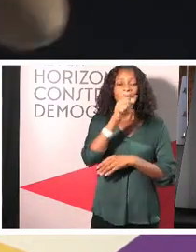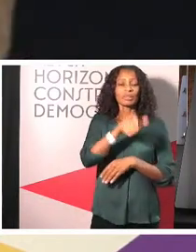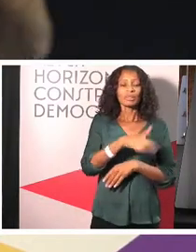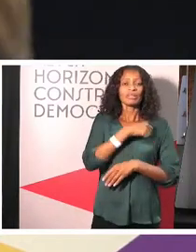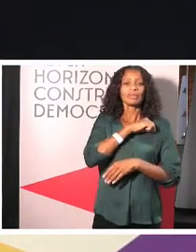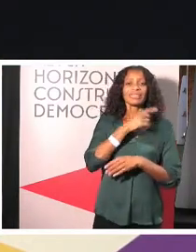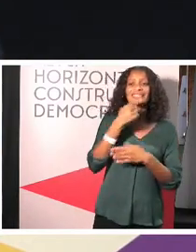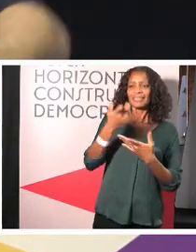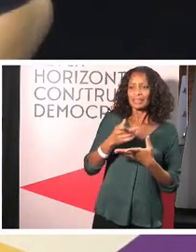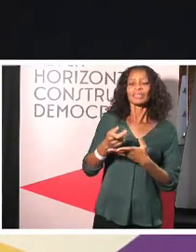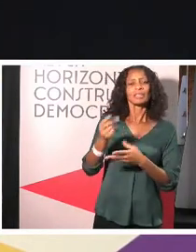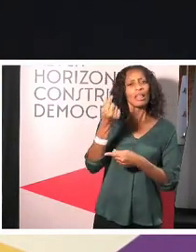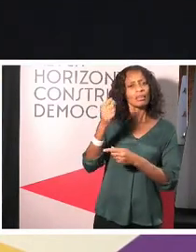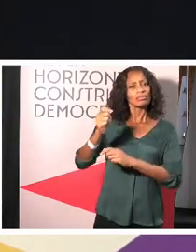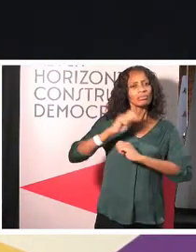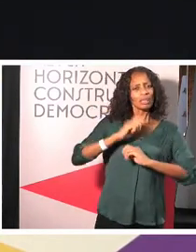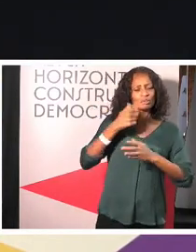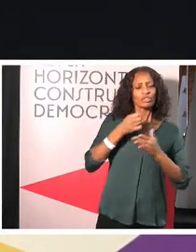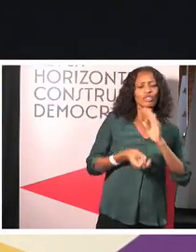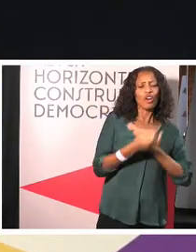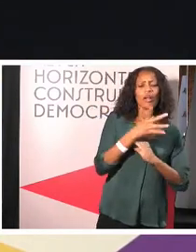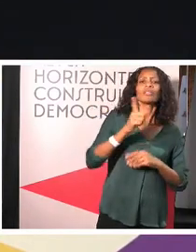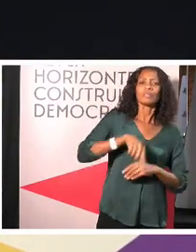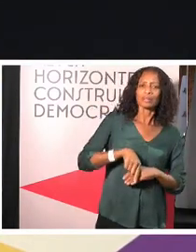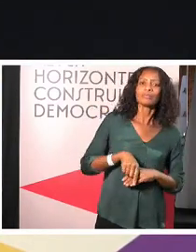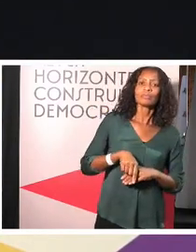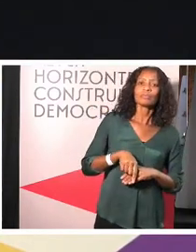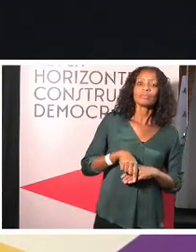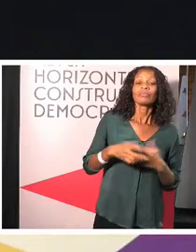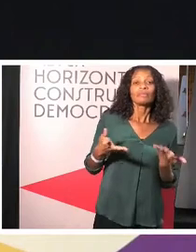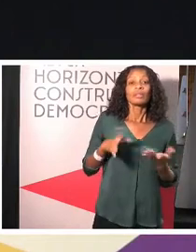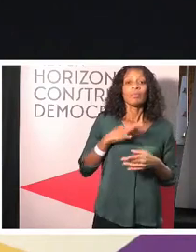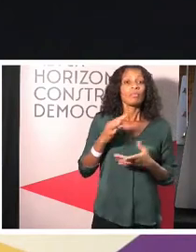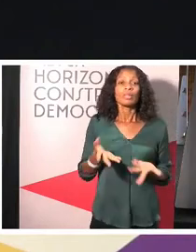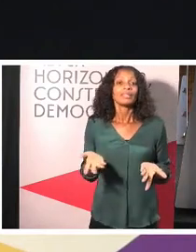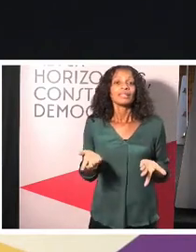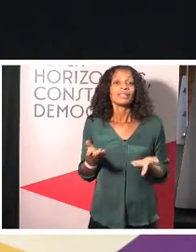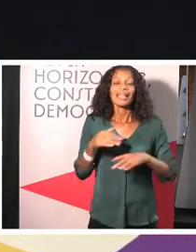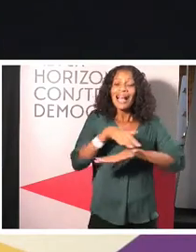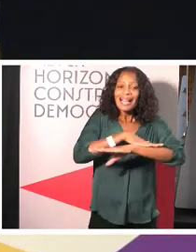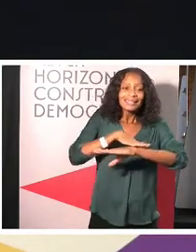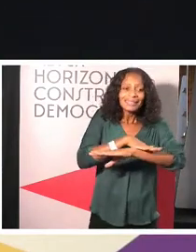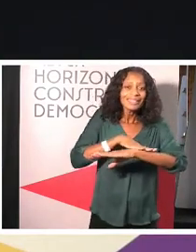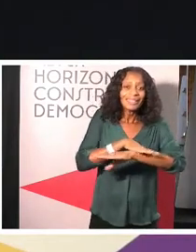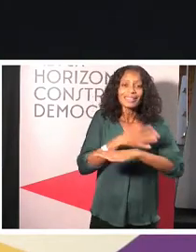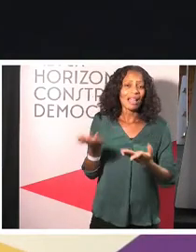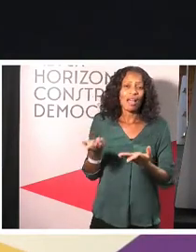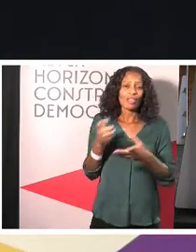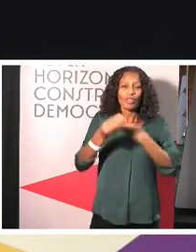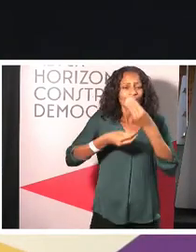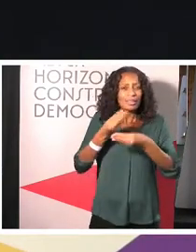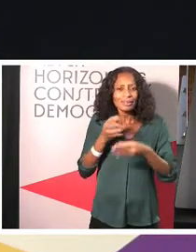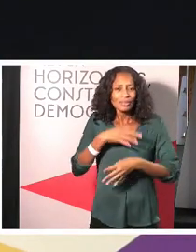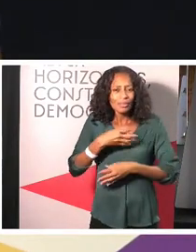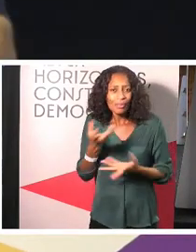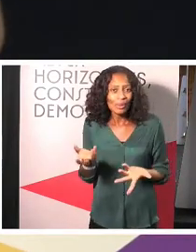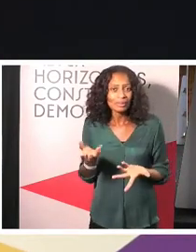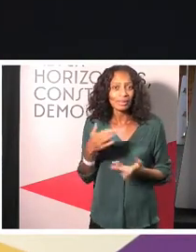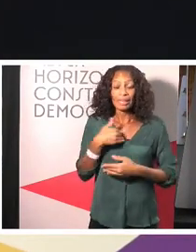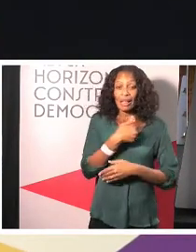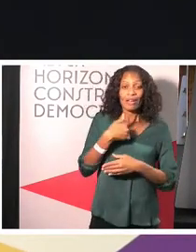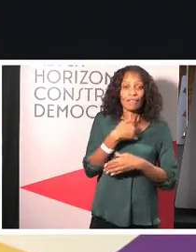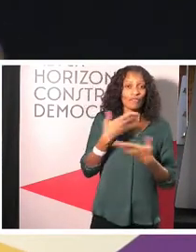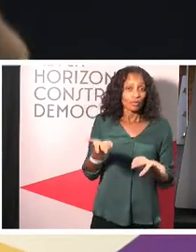startup, Uber, Airbnb, y luego vamos, sacamos el móvil y los descargamos. No puede ser que el Estado no pueda jugar una función en la